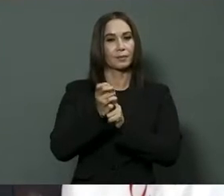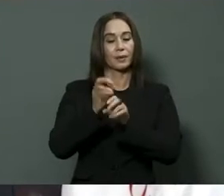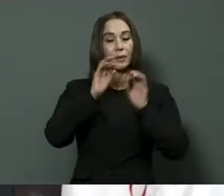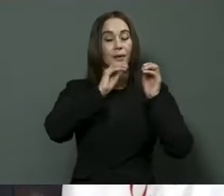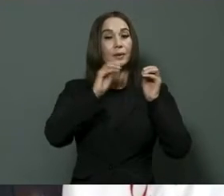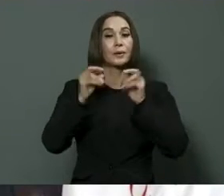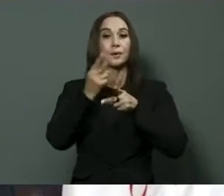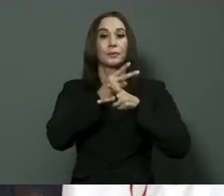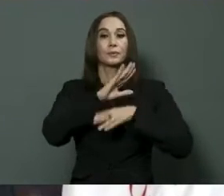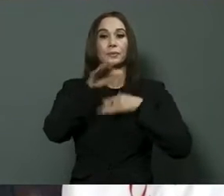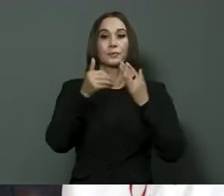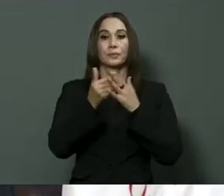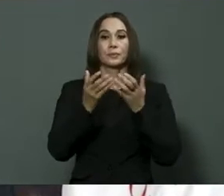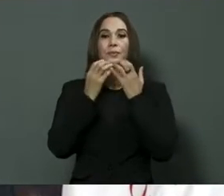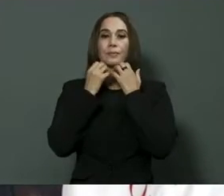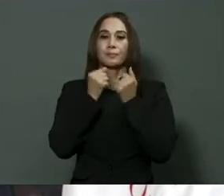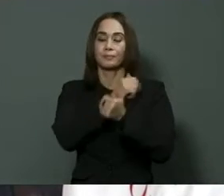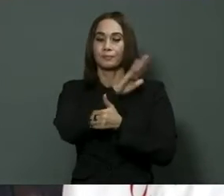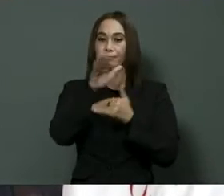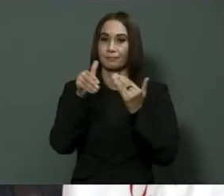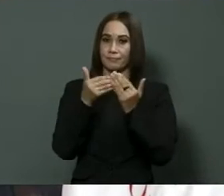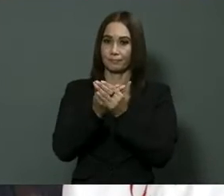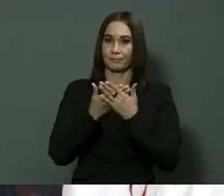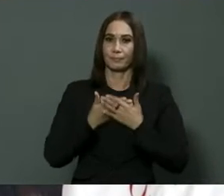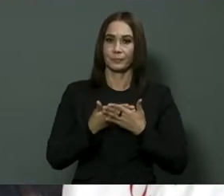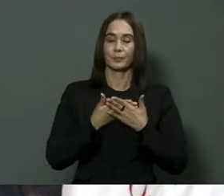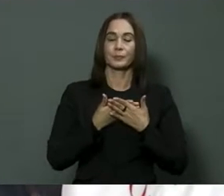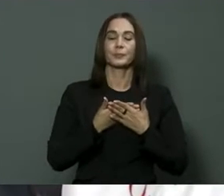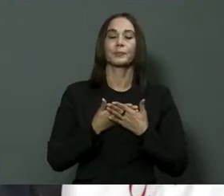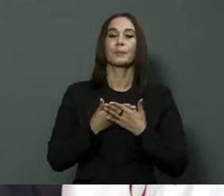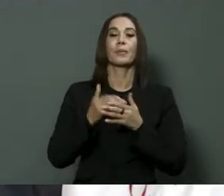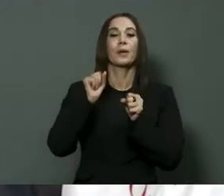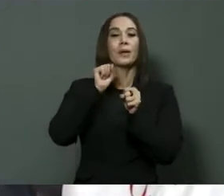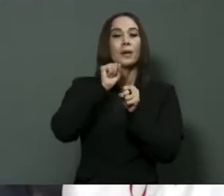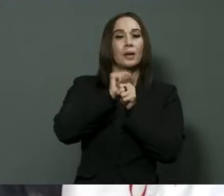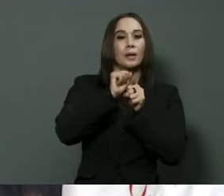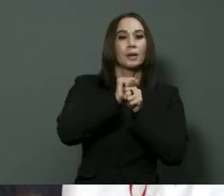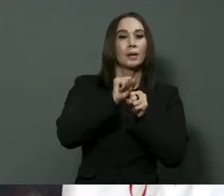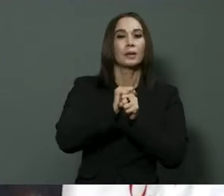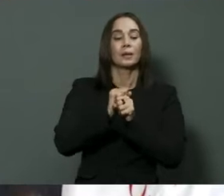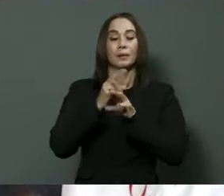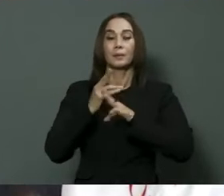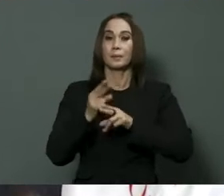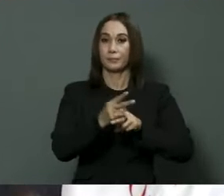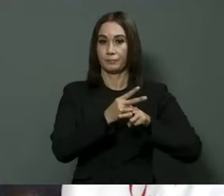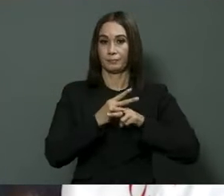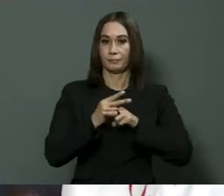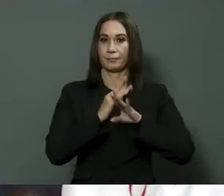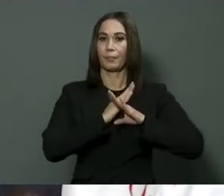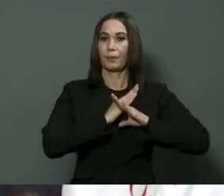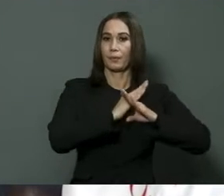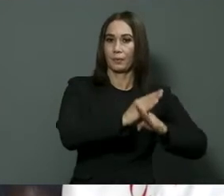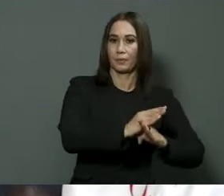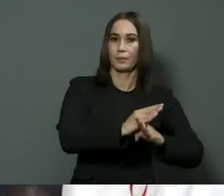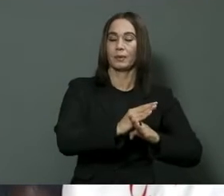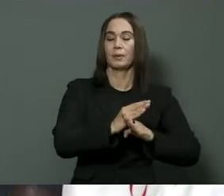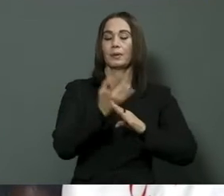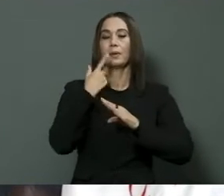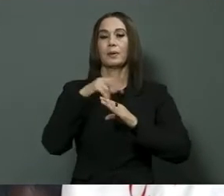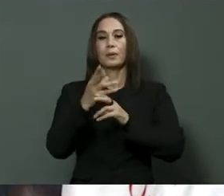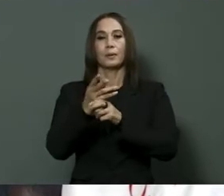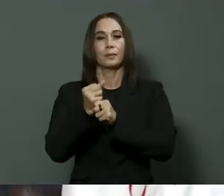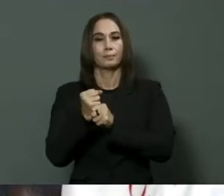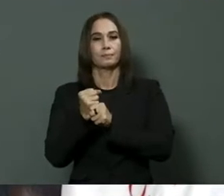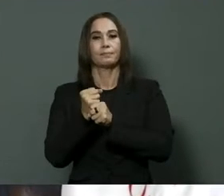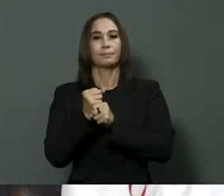Enséñanos a cuidarnos y amarnos los unos a los otros, a trabajar para la prevención y no para la